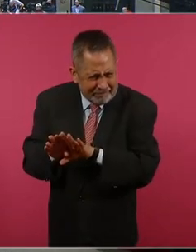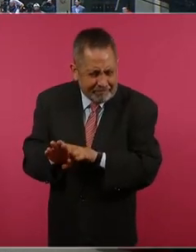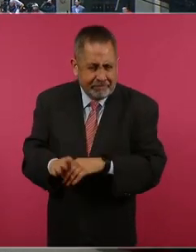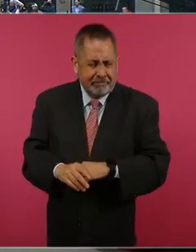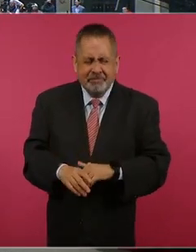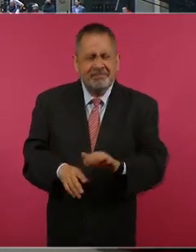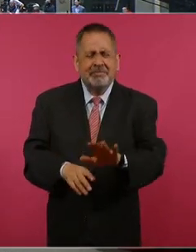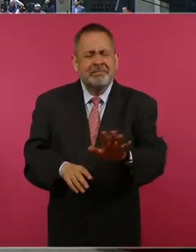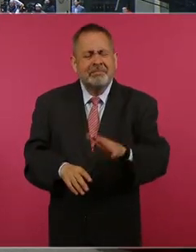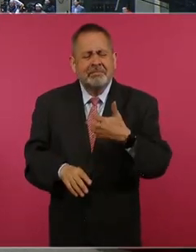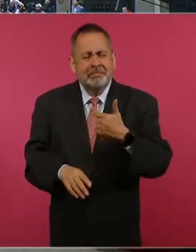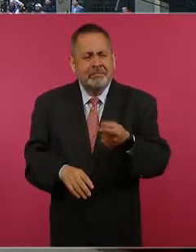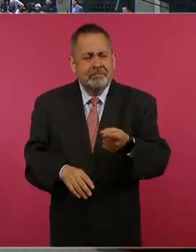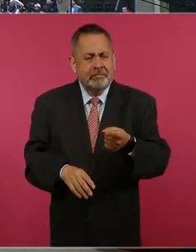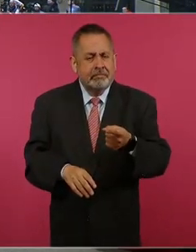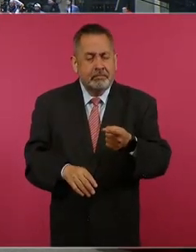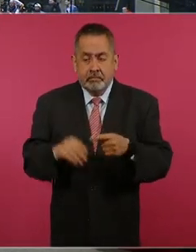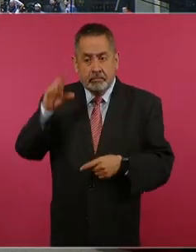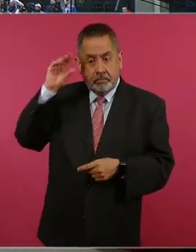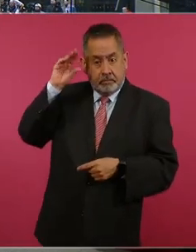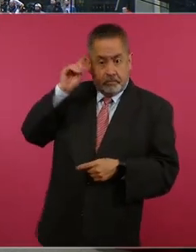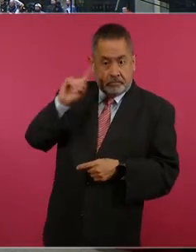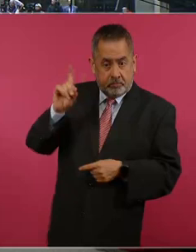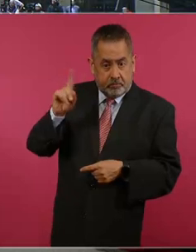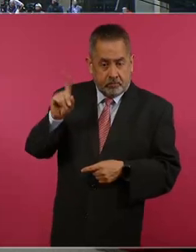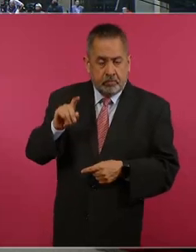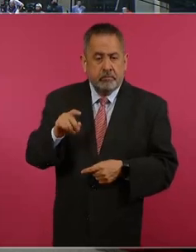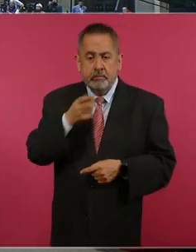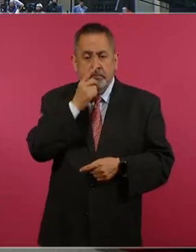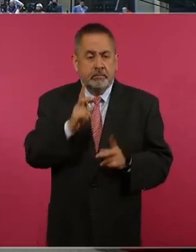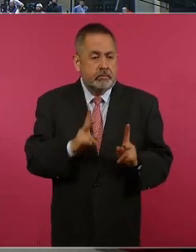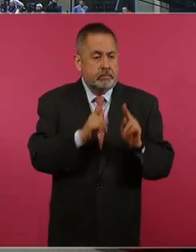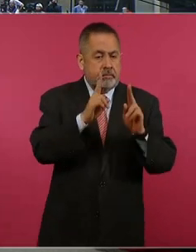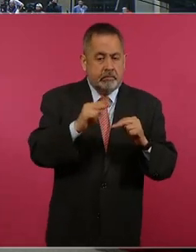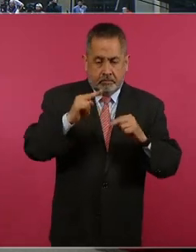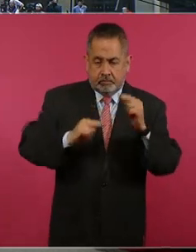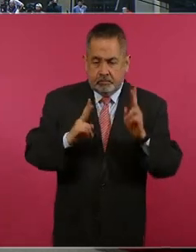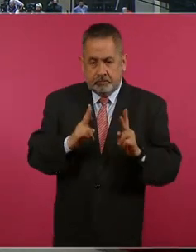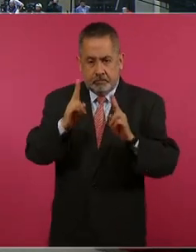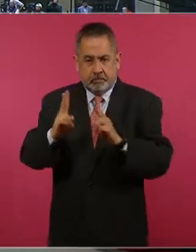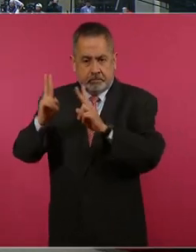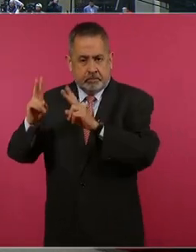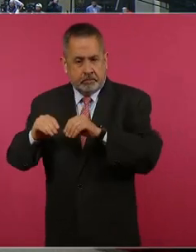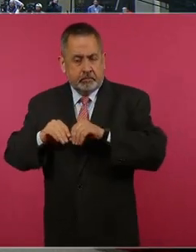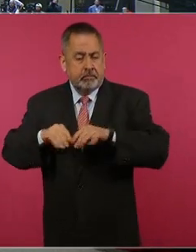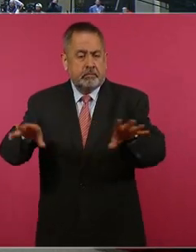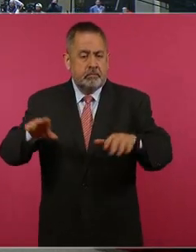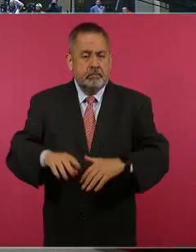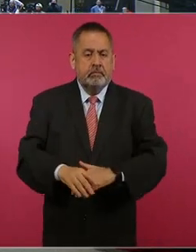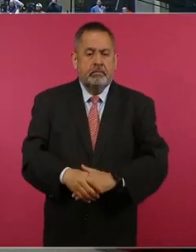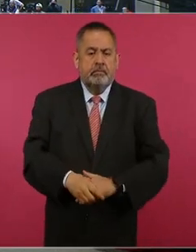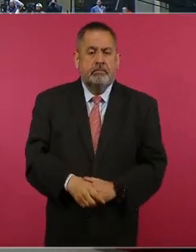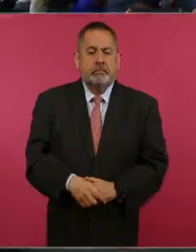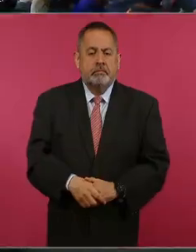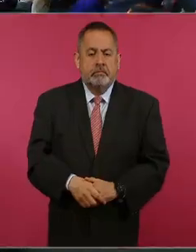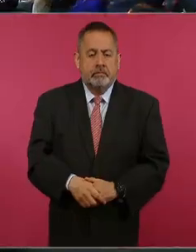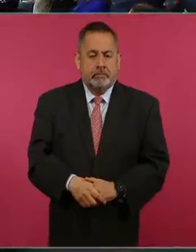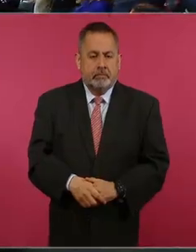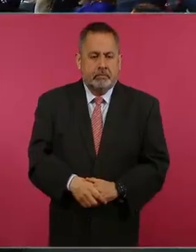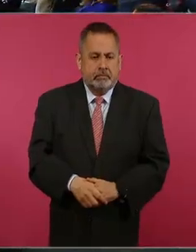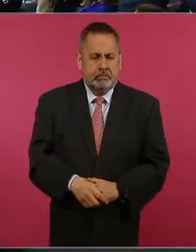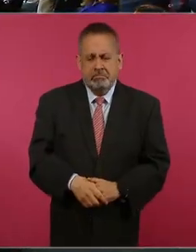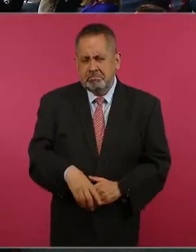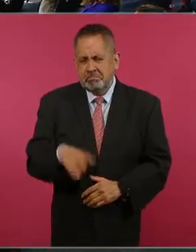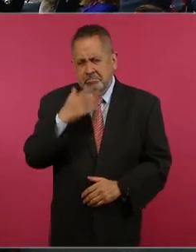O sea, que no sea en vivo. Que se editen las partes que consideran ellos que alcanzan el balance. Ah, está